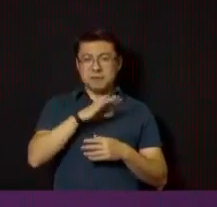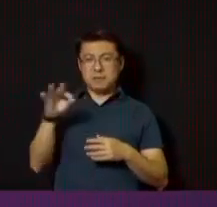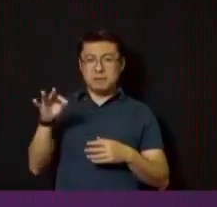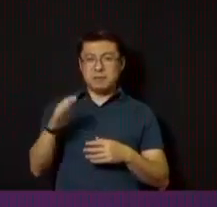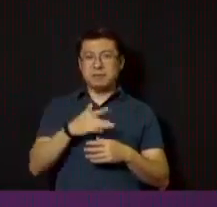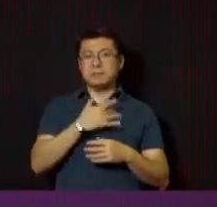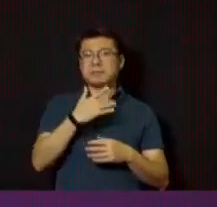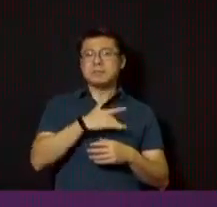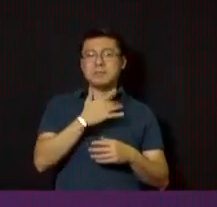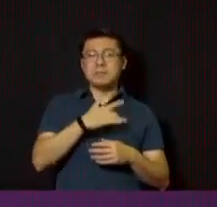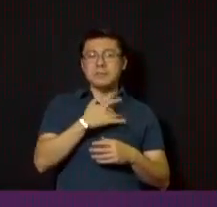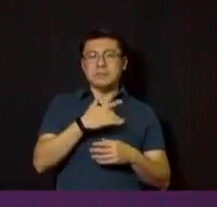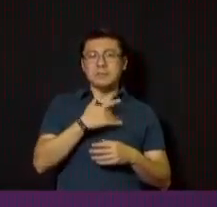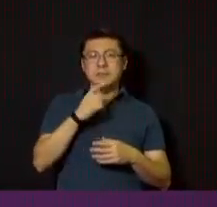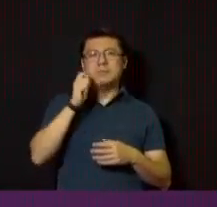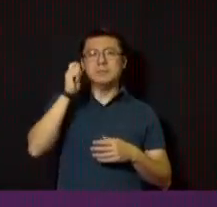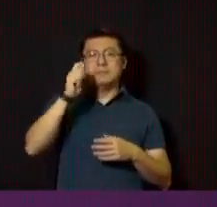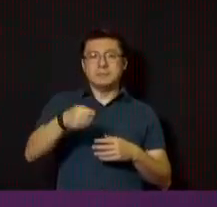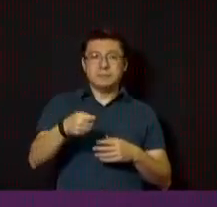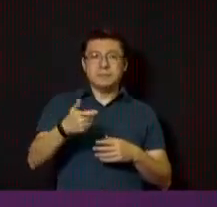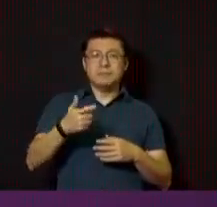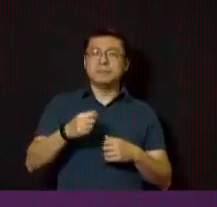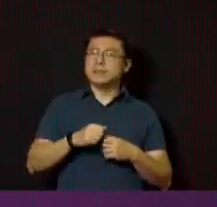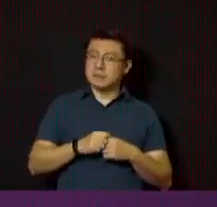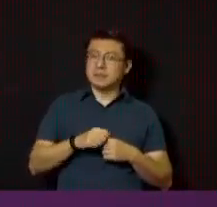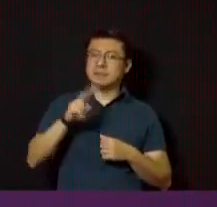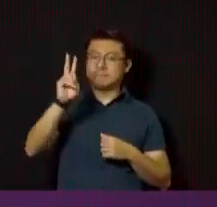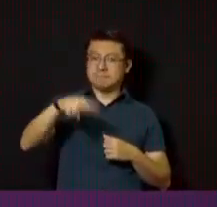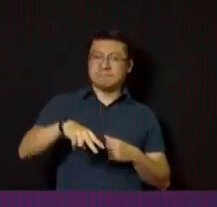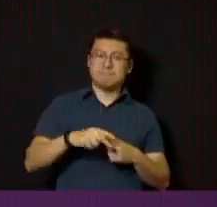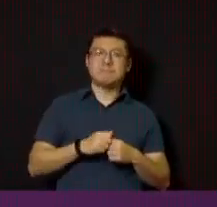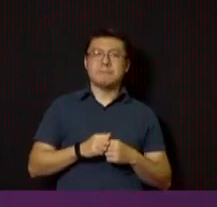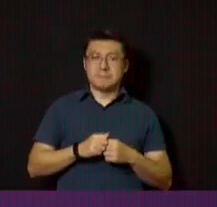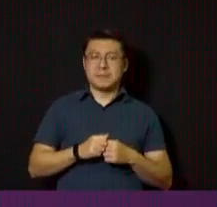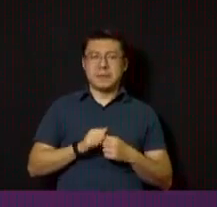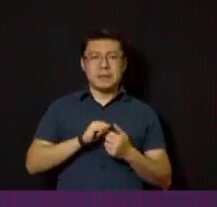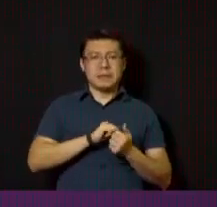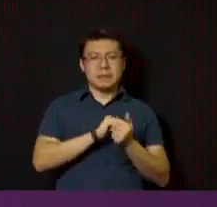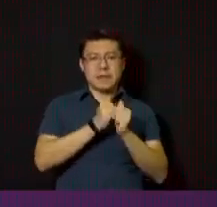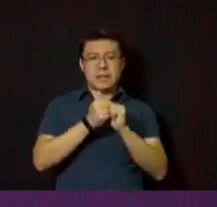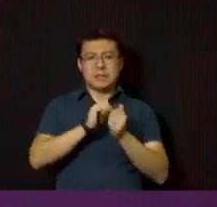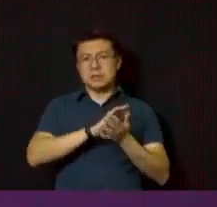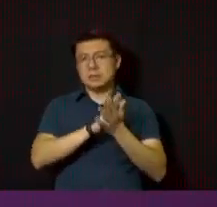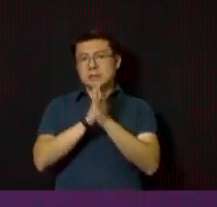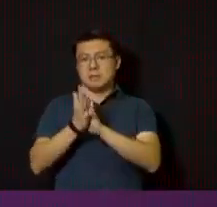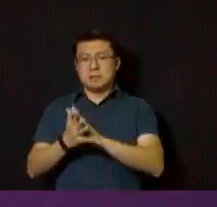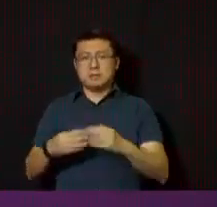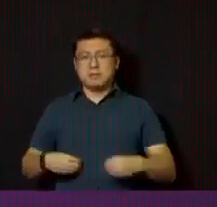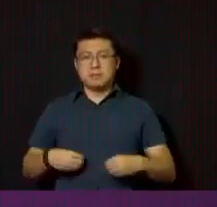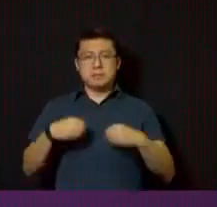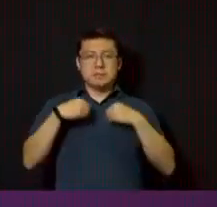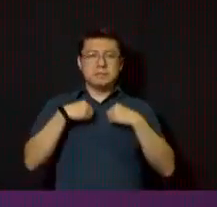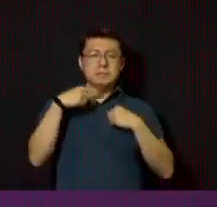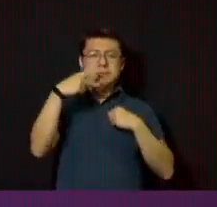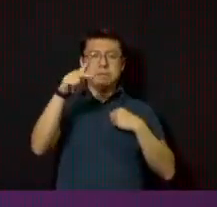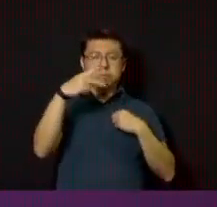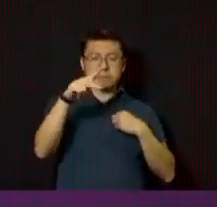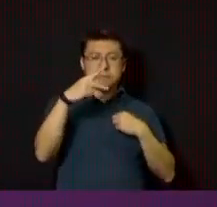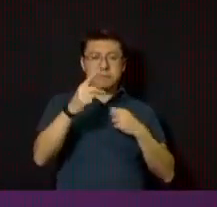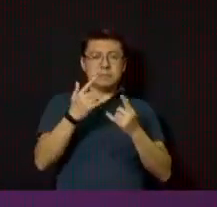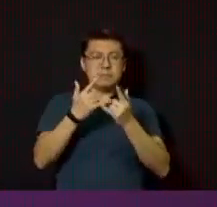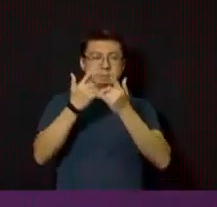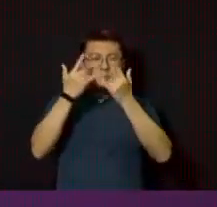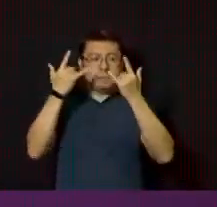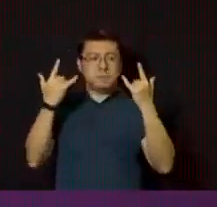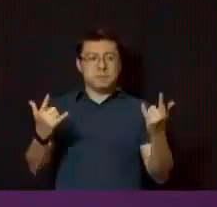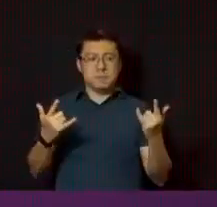experimentar y vivir de carne propia lo que es una verdadera transformación de vida. Tu historia y lo que te ha pasado